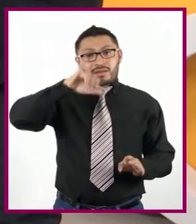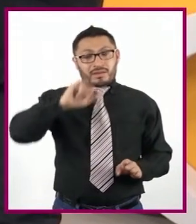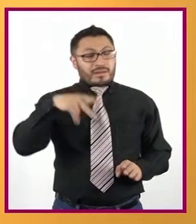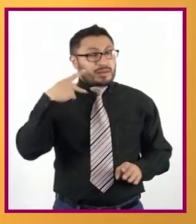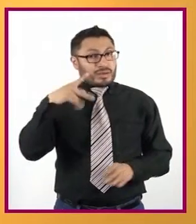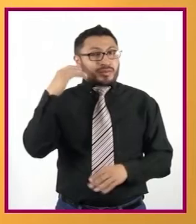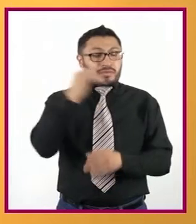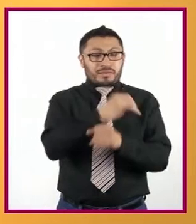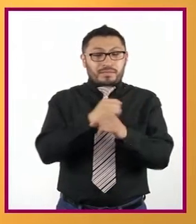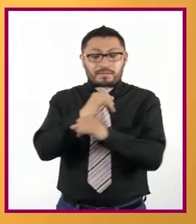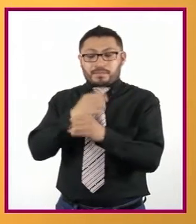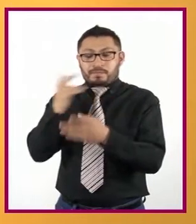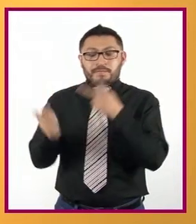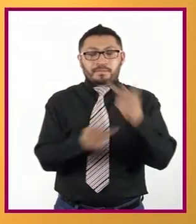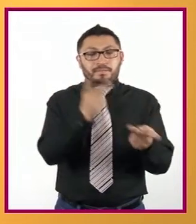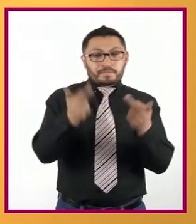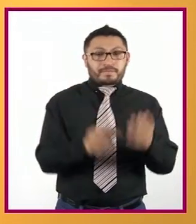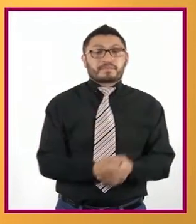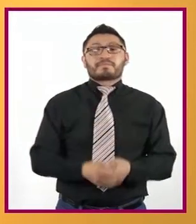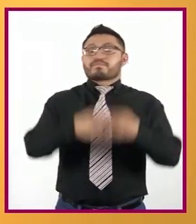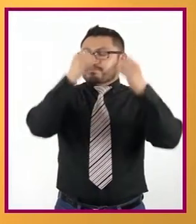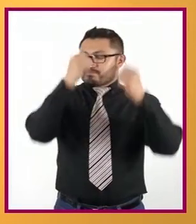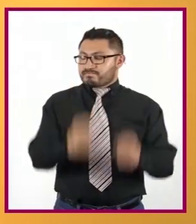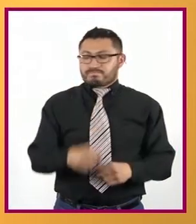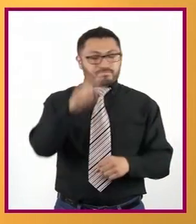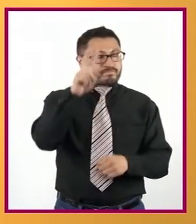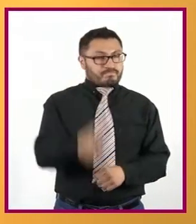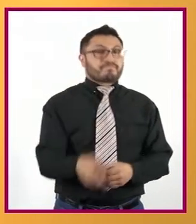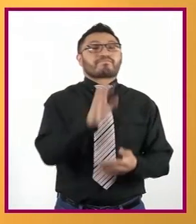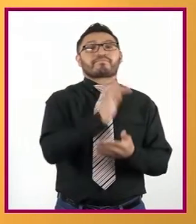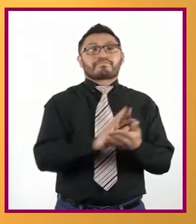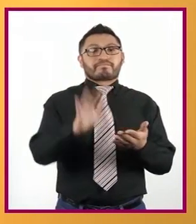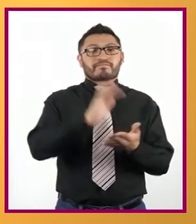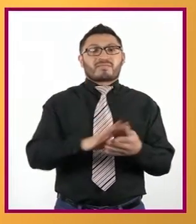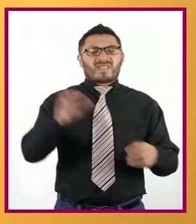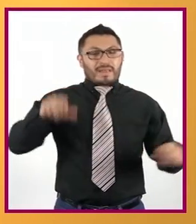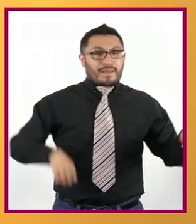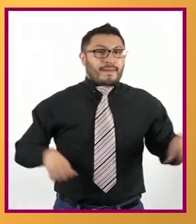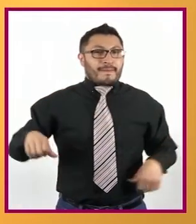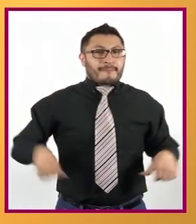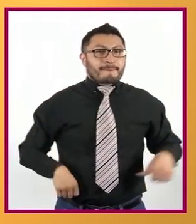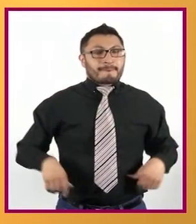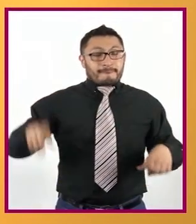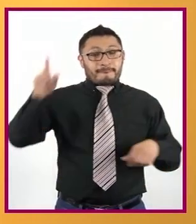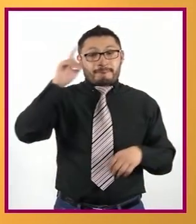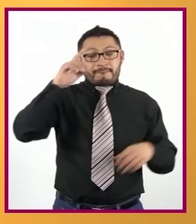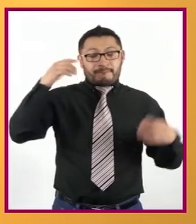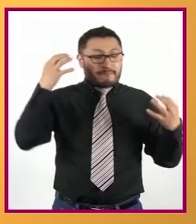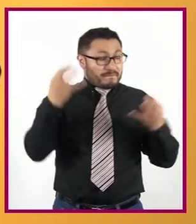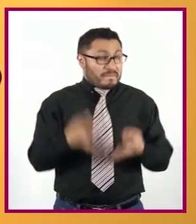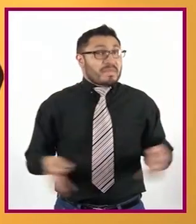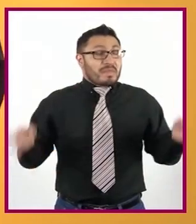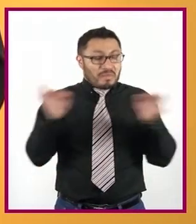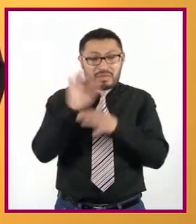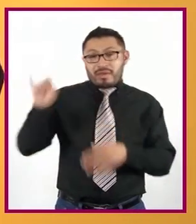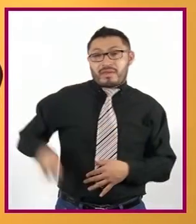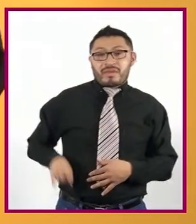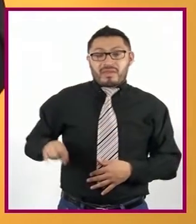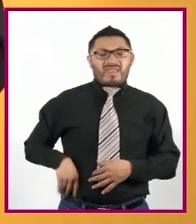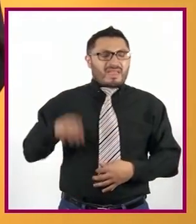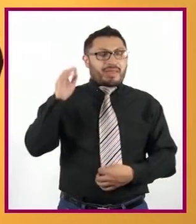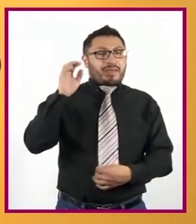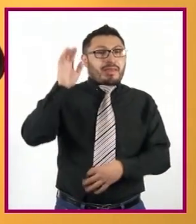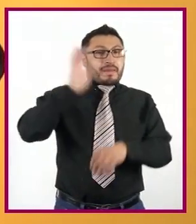encuestas. Sin duda, Leti, leer es una de las actividades recreativas más